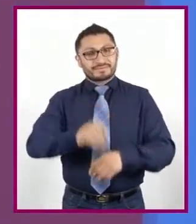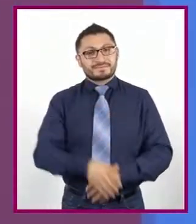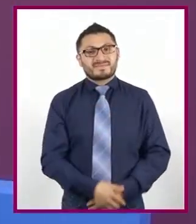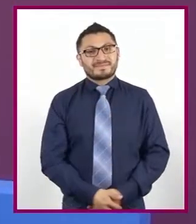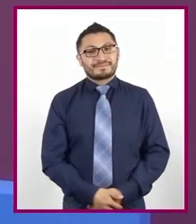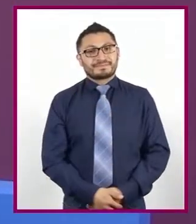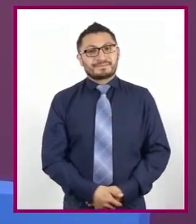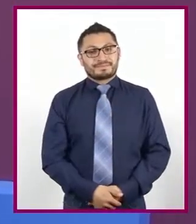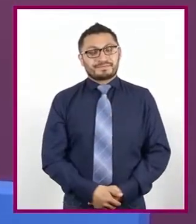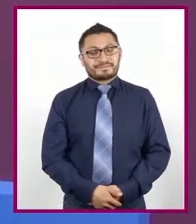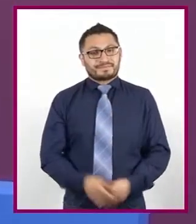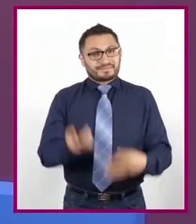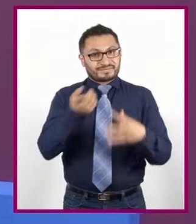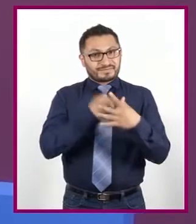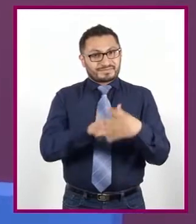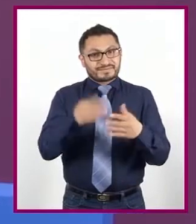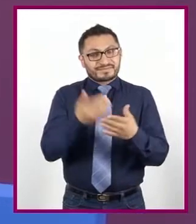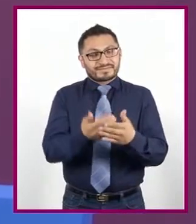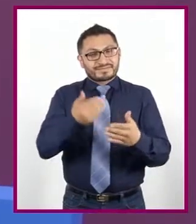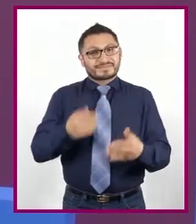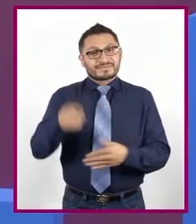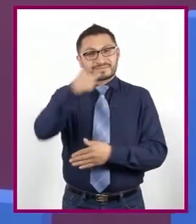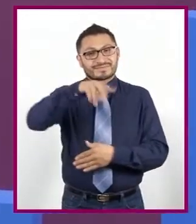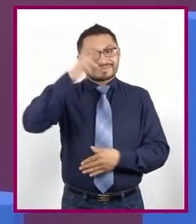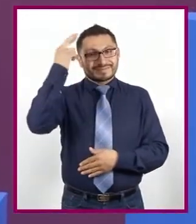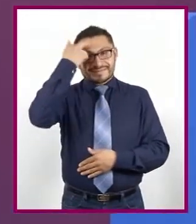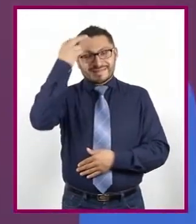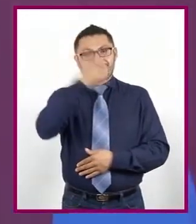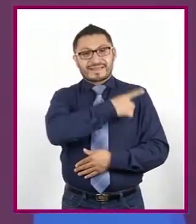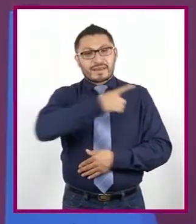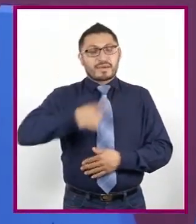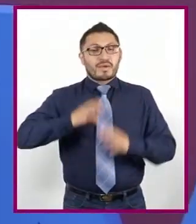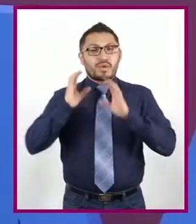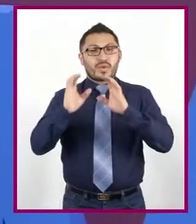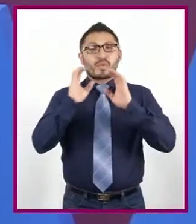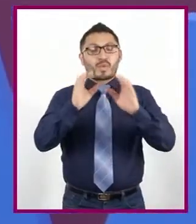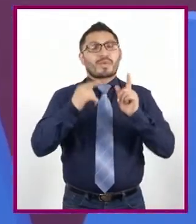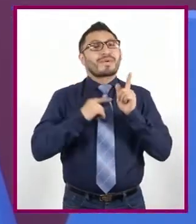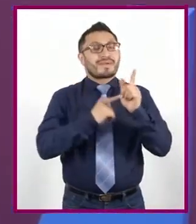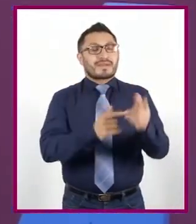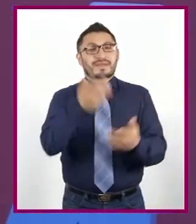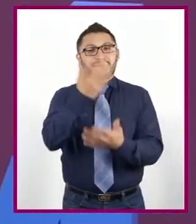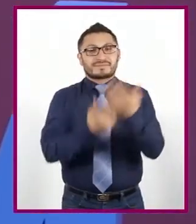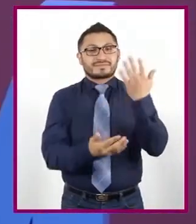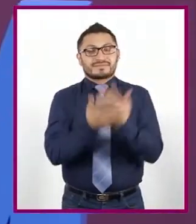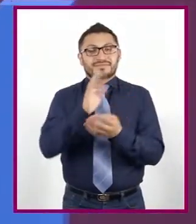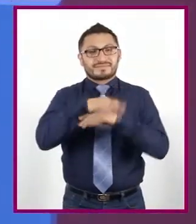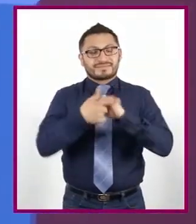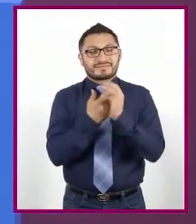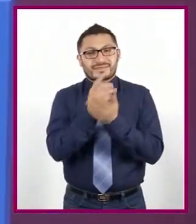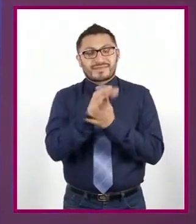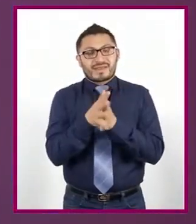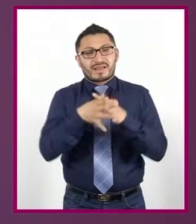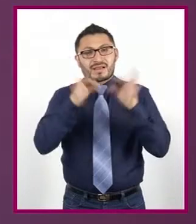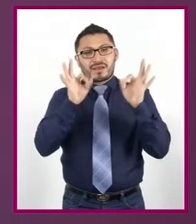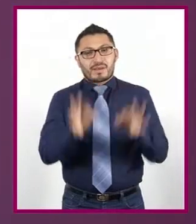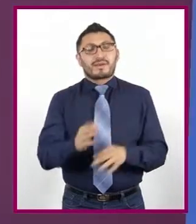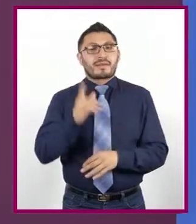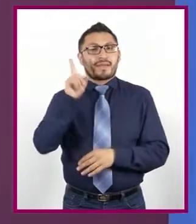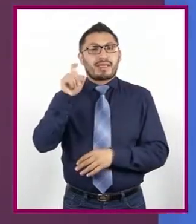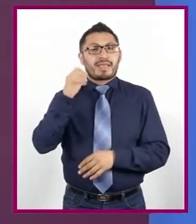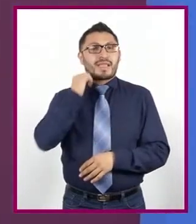secundaria. Antes de iniciar, les recuerdo que debemos seguir cuidándonos lavando frecuentemente nuestras manos con agua